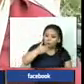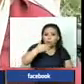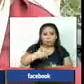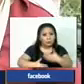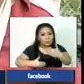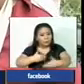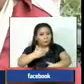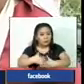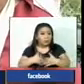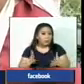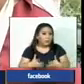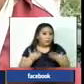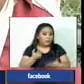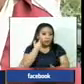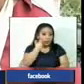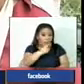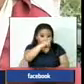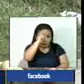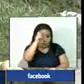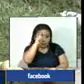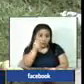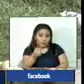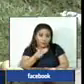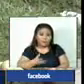Y buscar pues, el sustento del día.